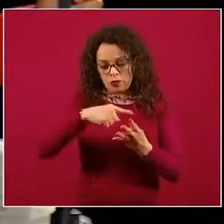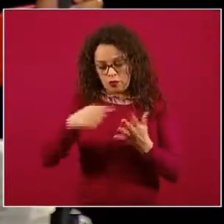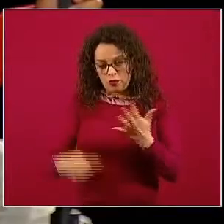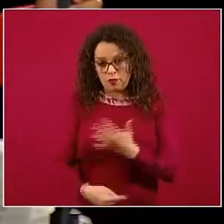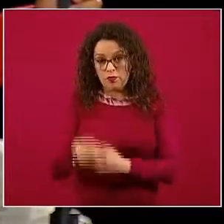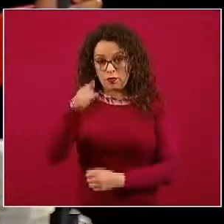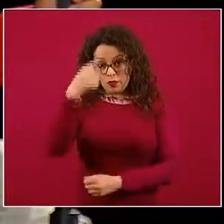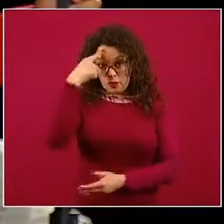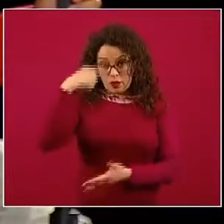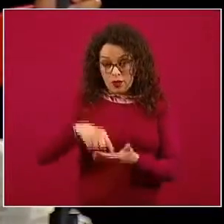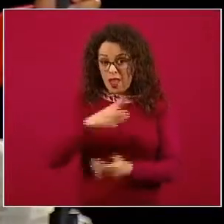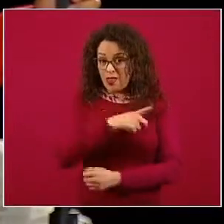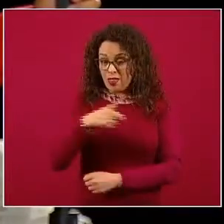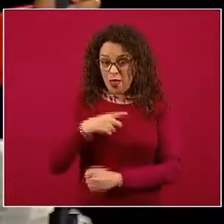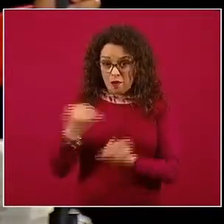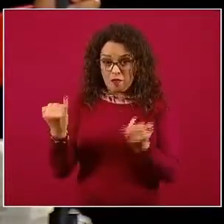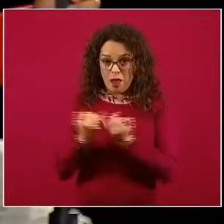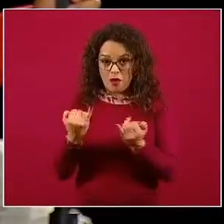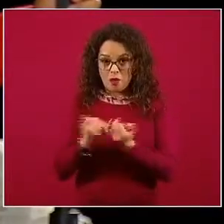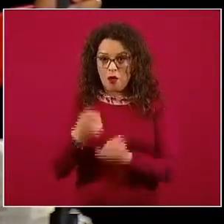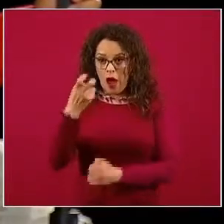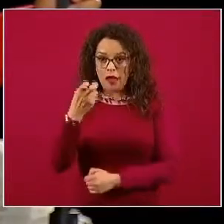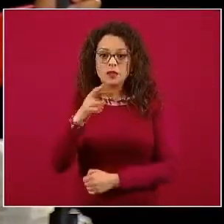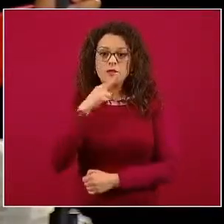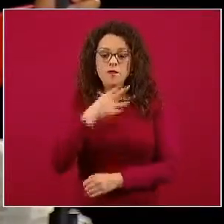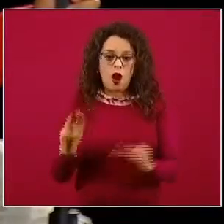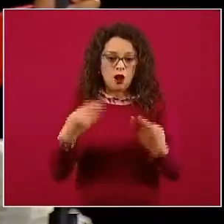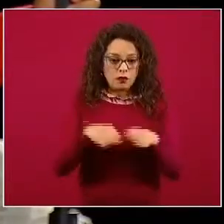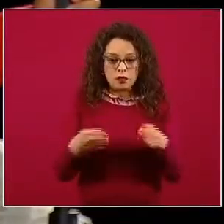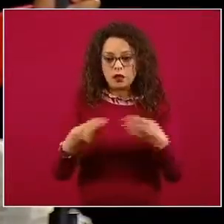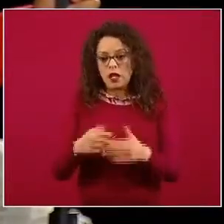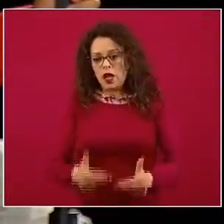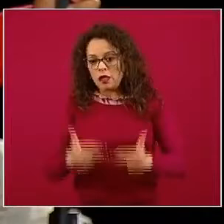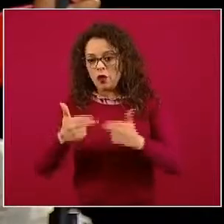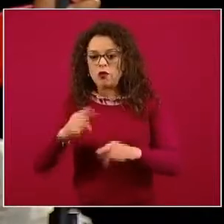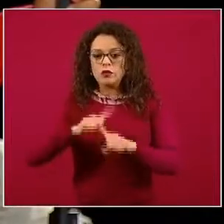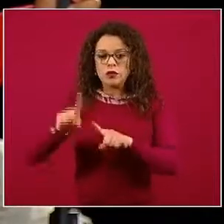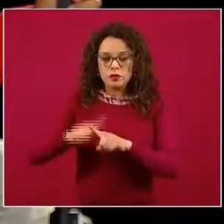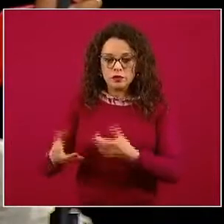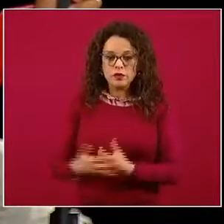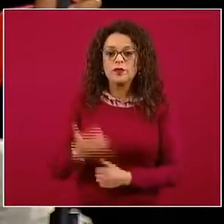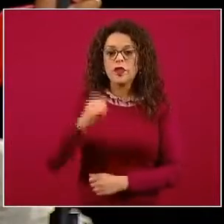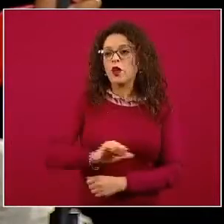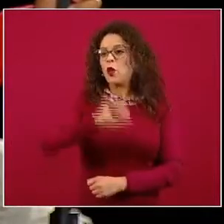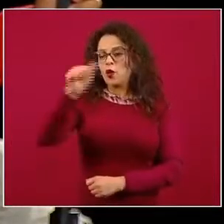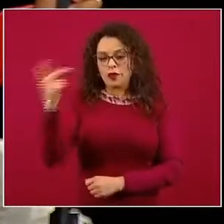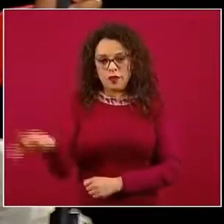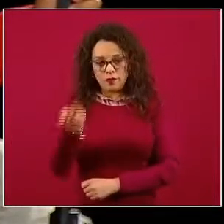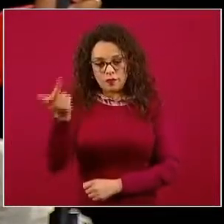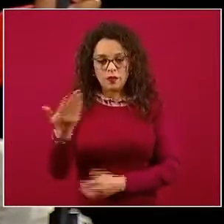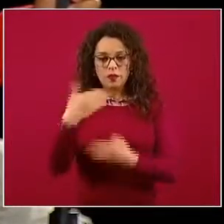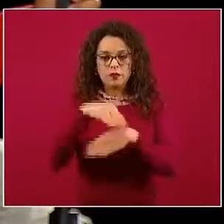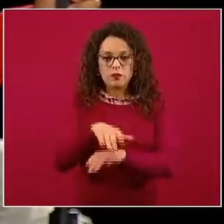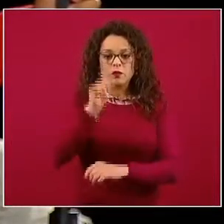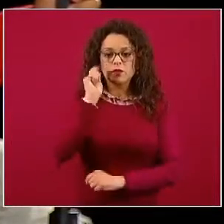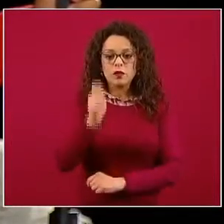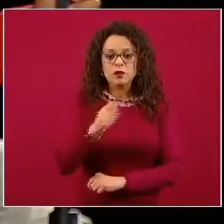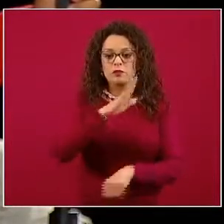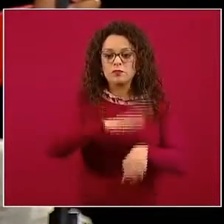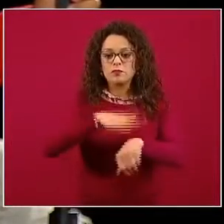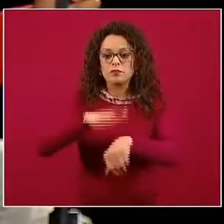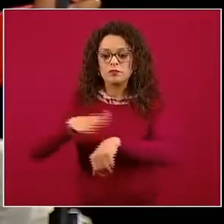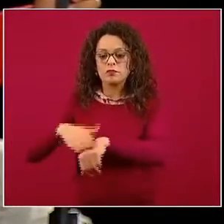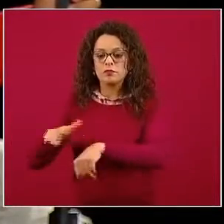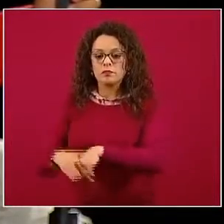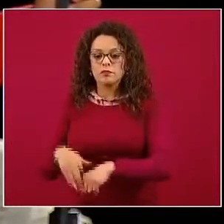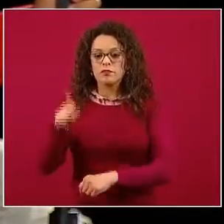tomar medidas similares para abatir esta movilidad? Y la otra pregunta, doctor Gatell, disculpe, respecto al mensaje alentador que dio el